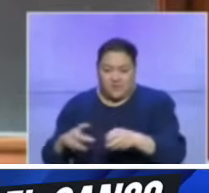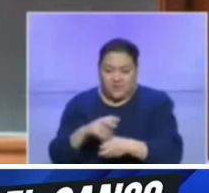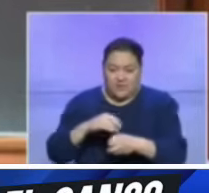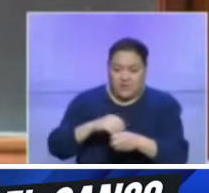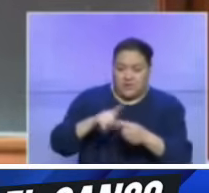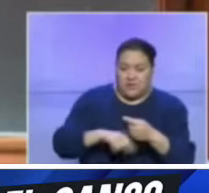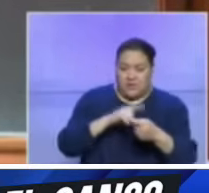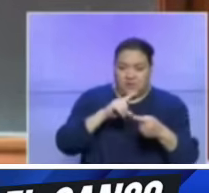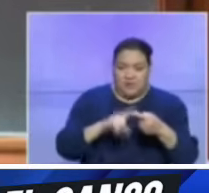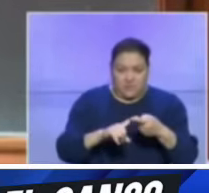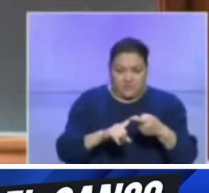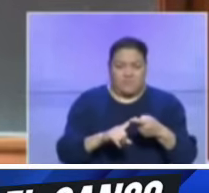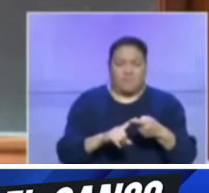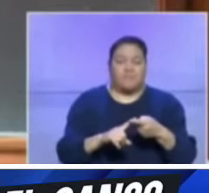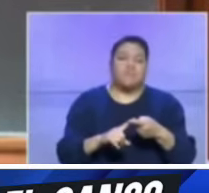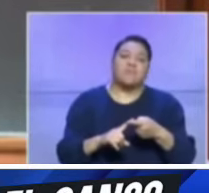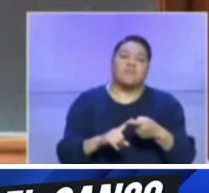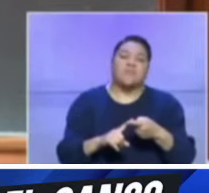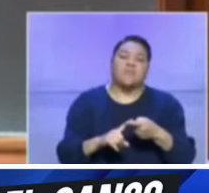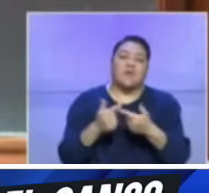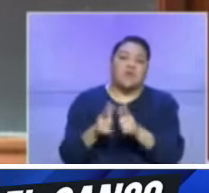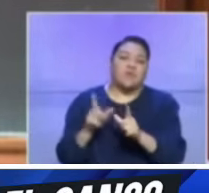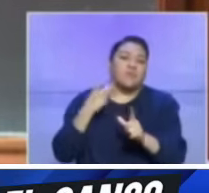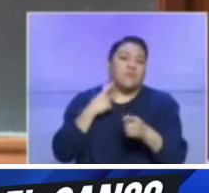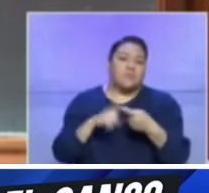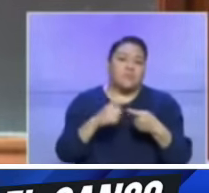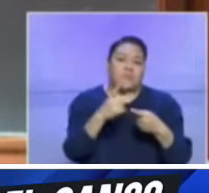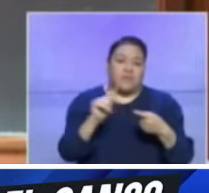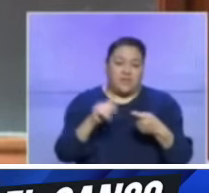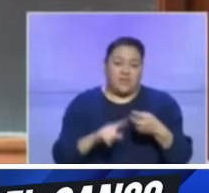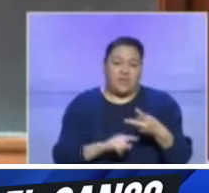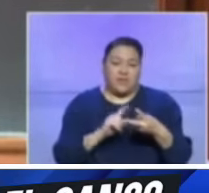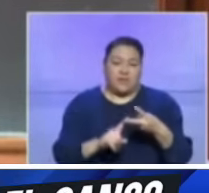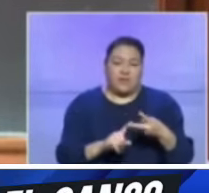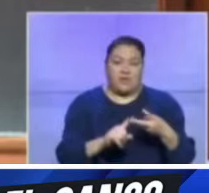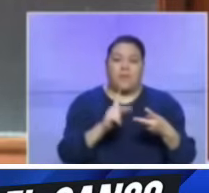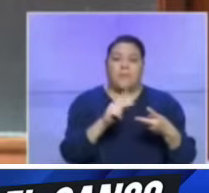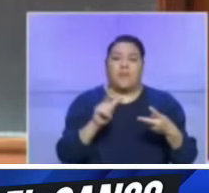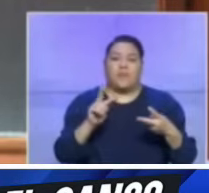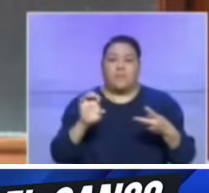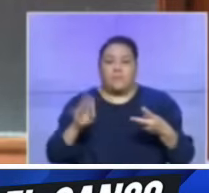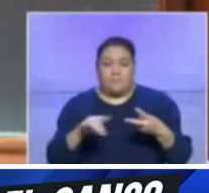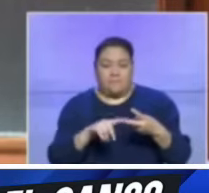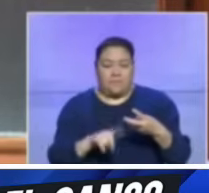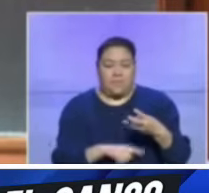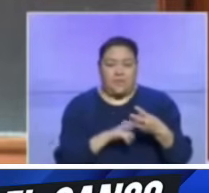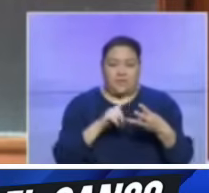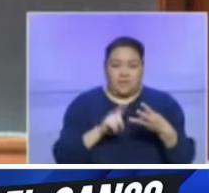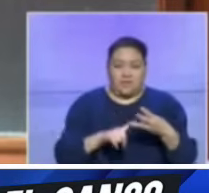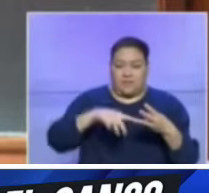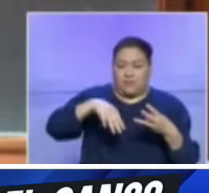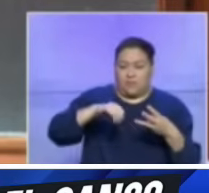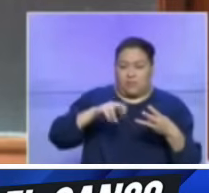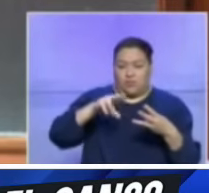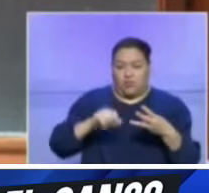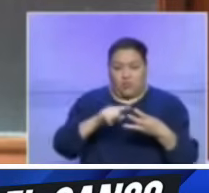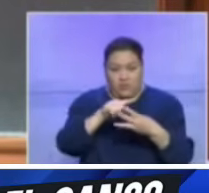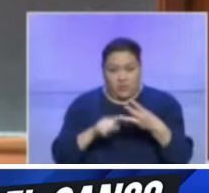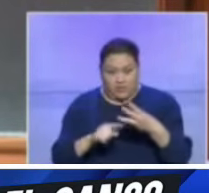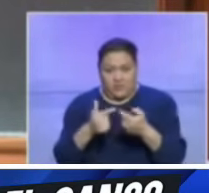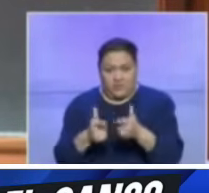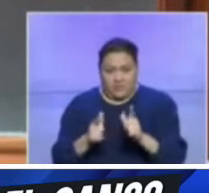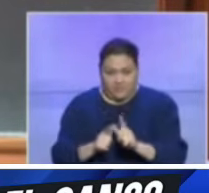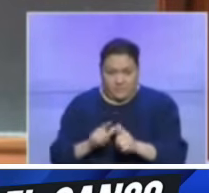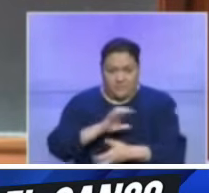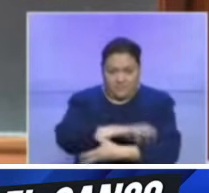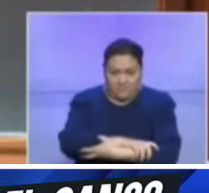los partidos políticos del Trabajo, Verde Ecologista de México y Morena,